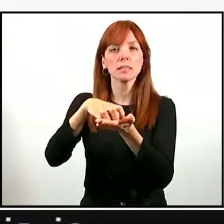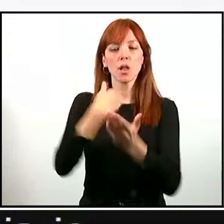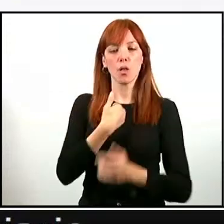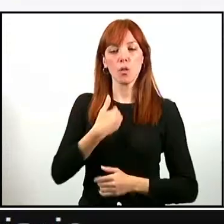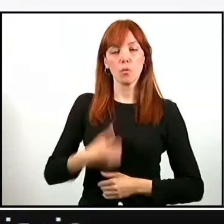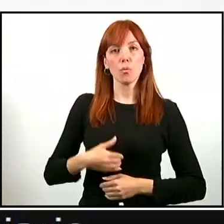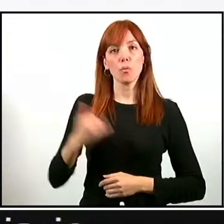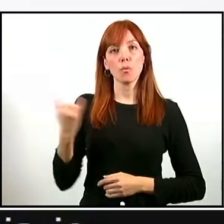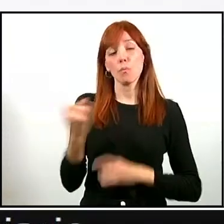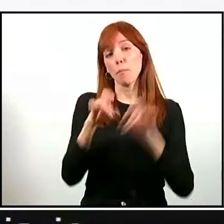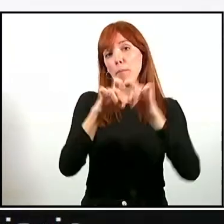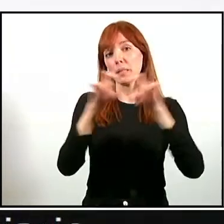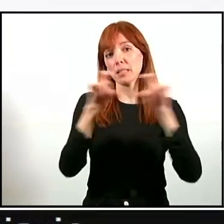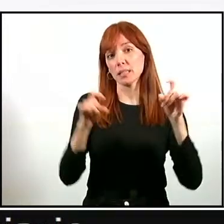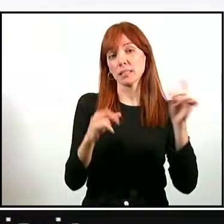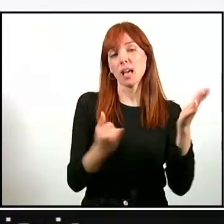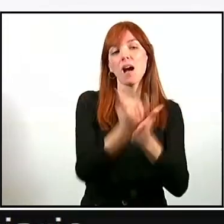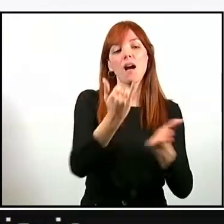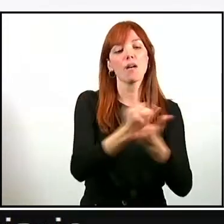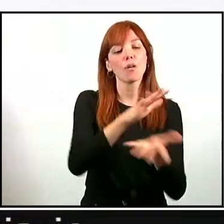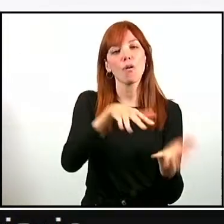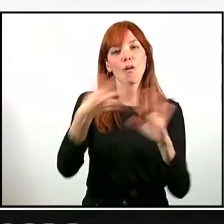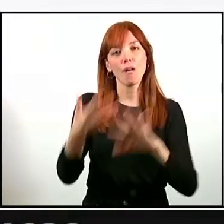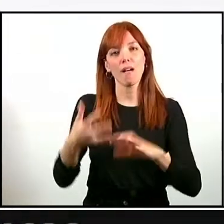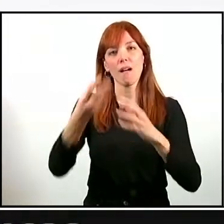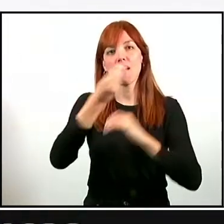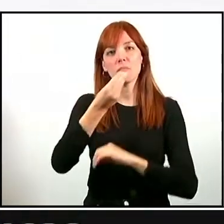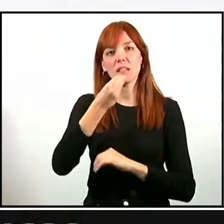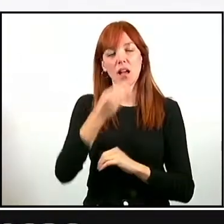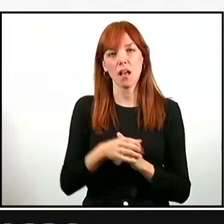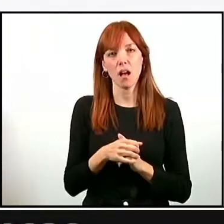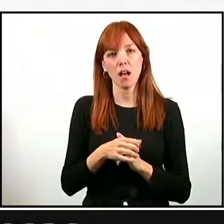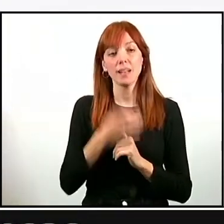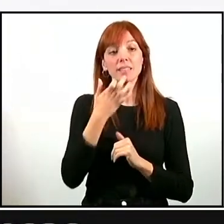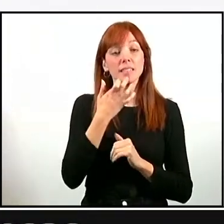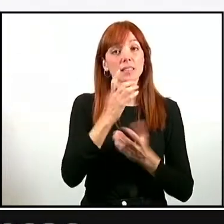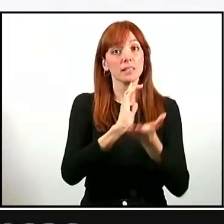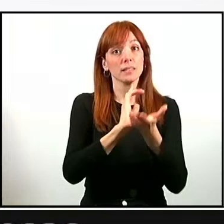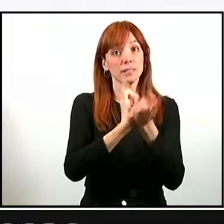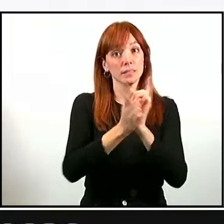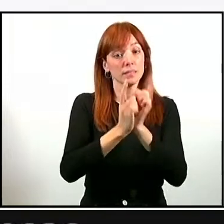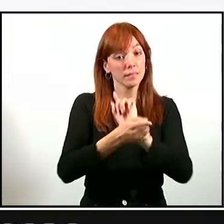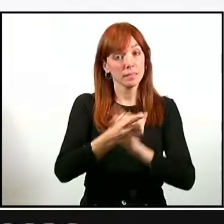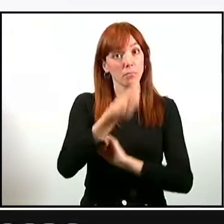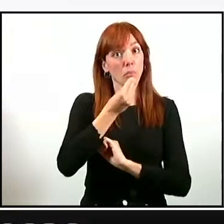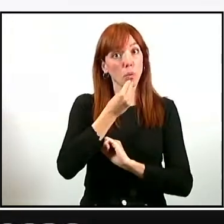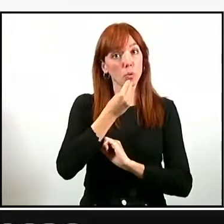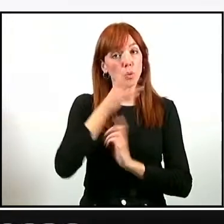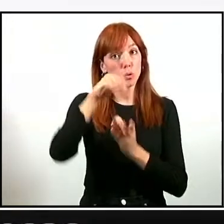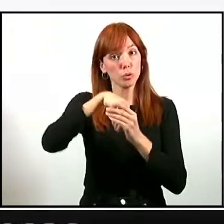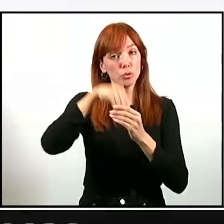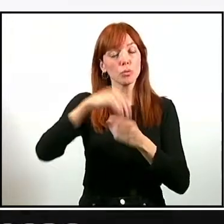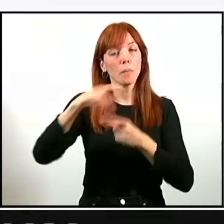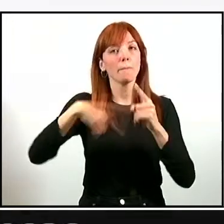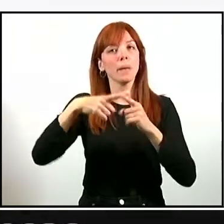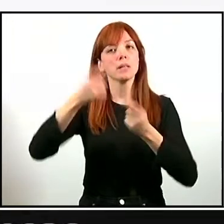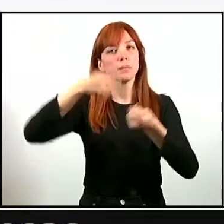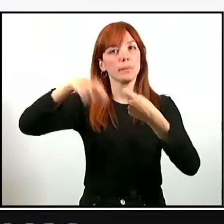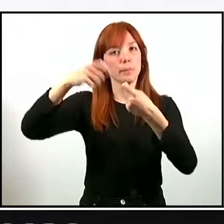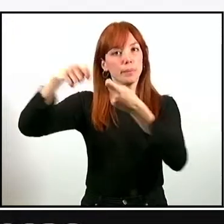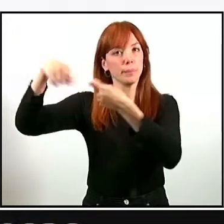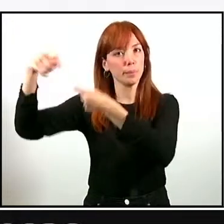empresas agroalimentarias que transformen y comercialicen o que vayan a transformar y comercializar los